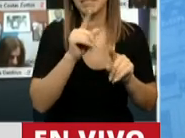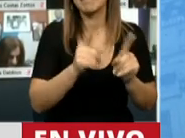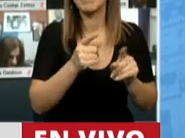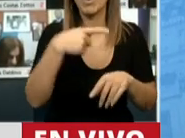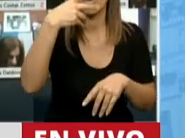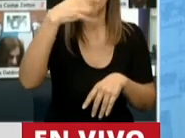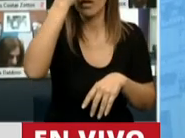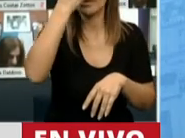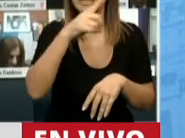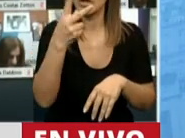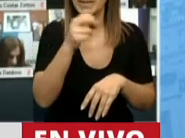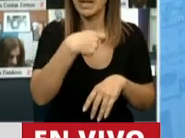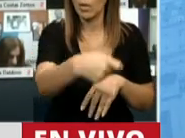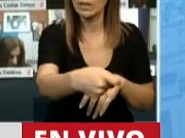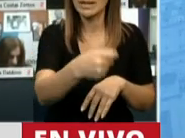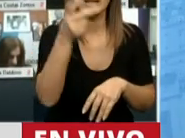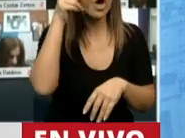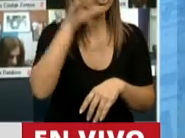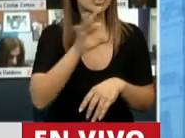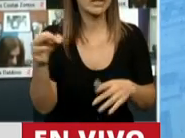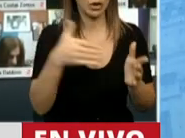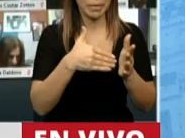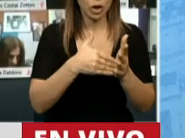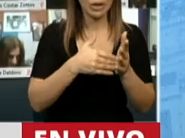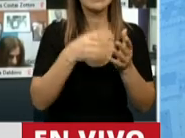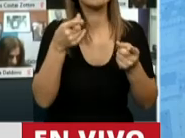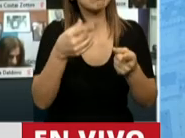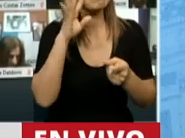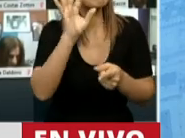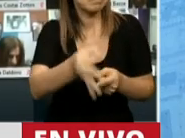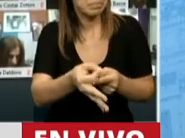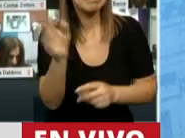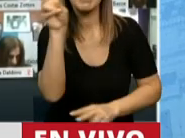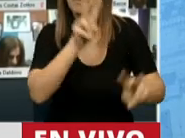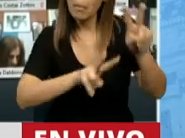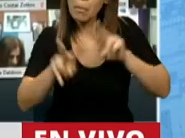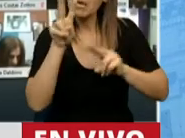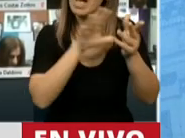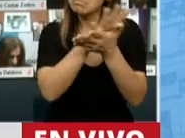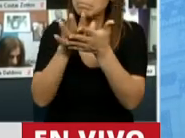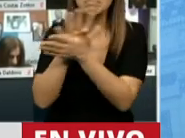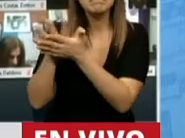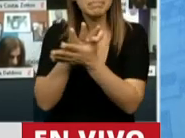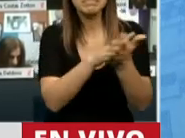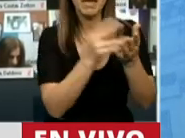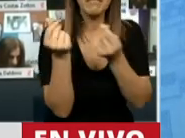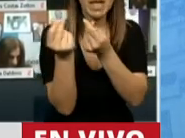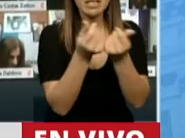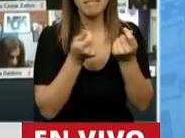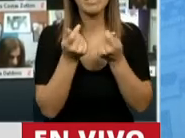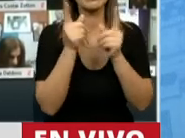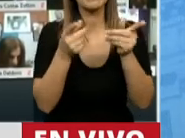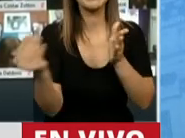cuotas de 800 millones. Es decir, se han buscado fuentes de financiamiento y se han agregado a